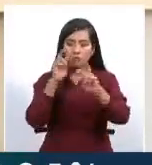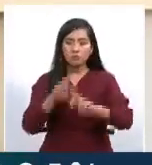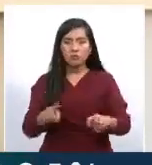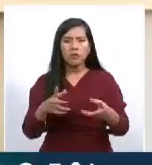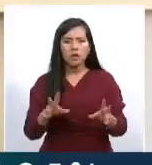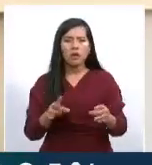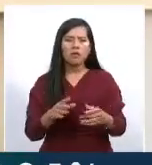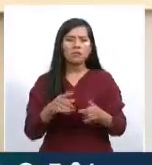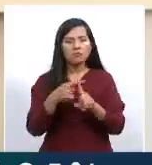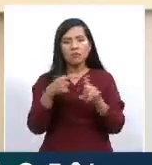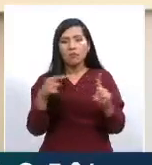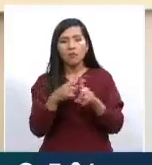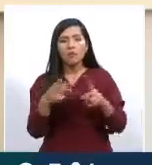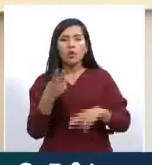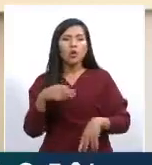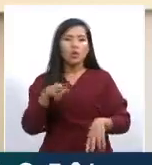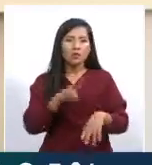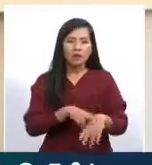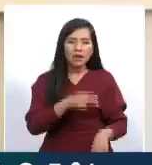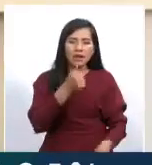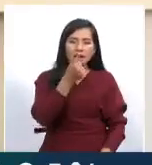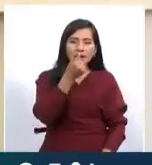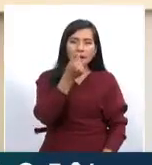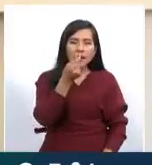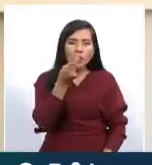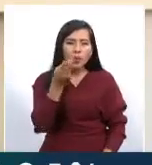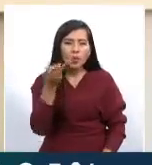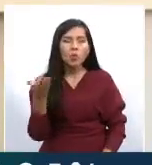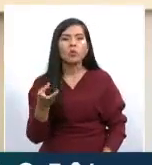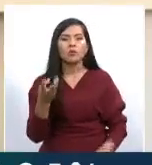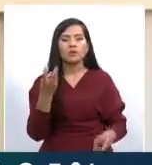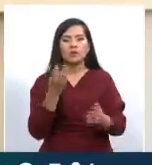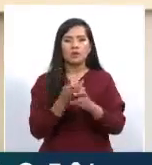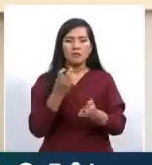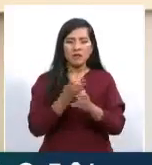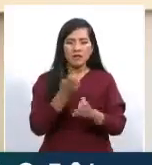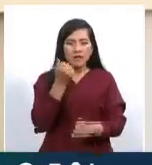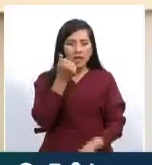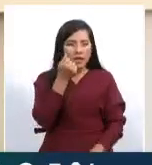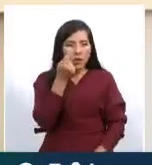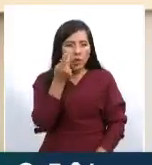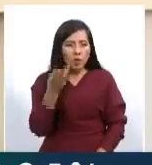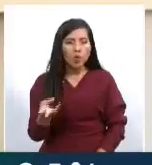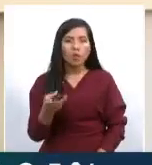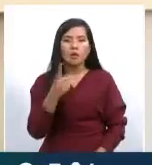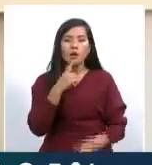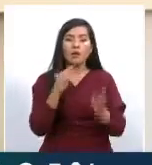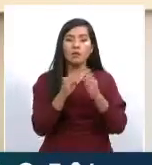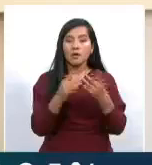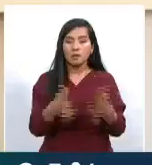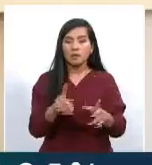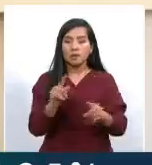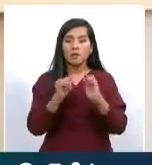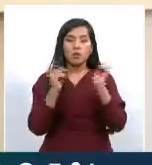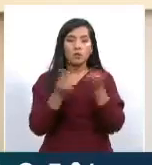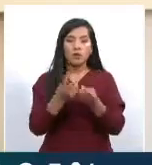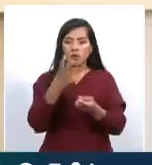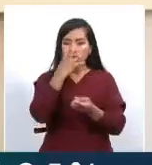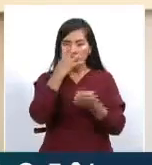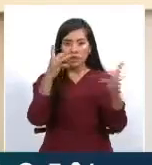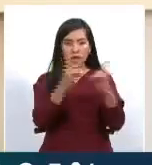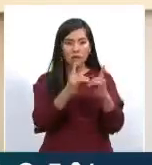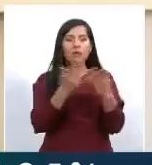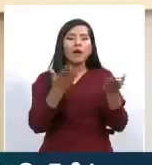casos moderados, en algunos casos como casos críticos, pero las unidades de terapia intensiva